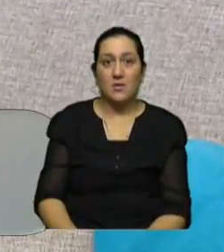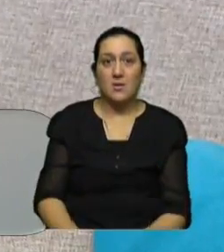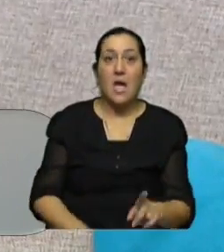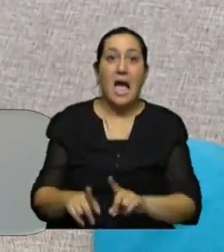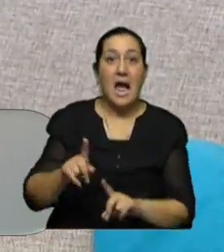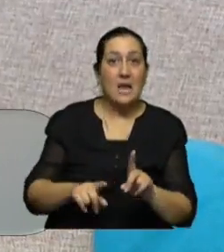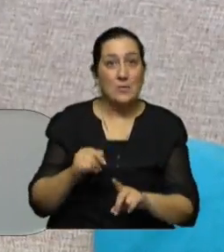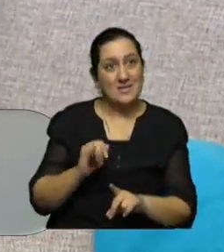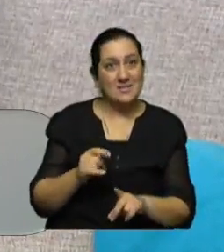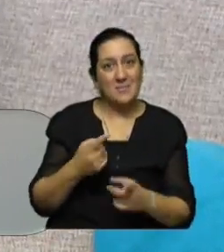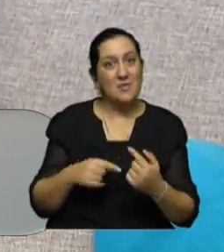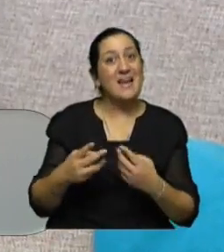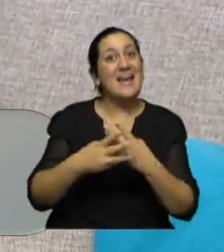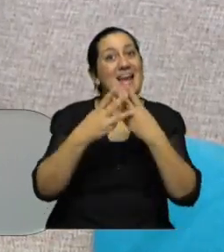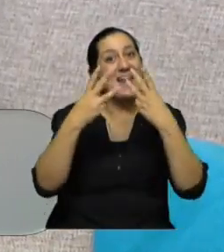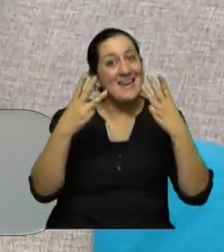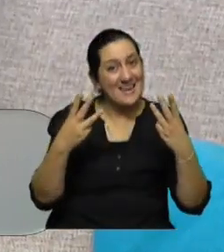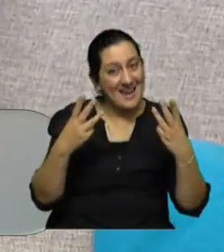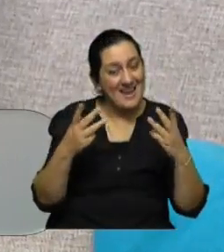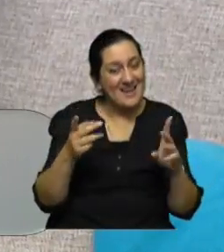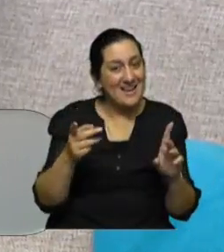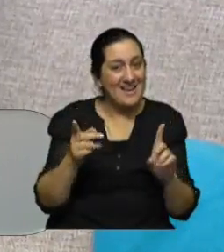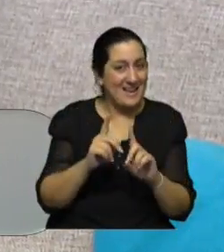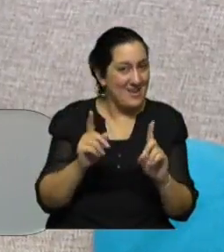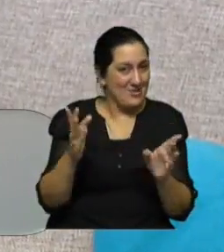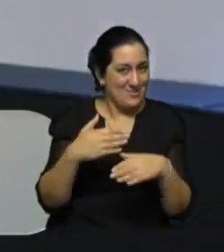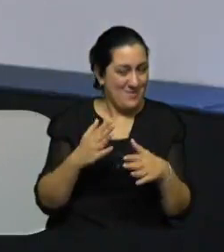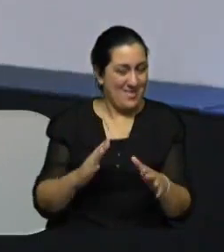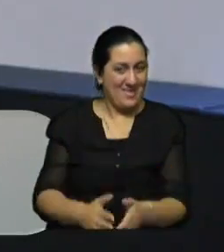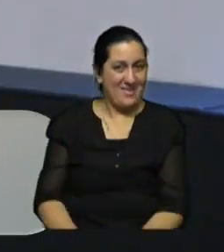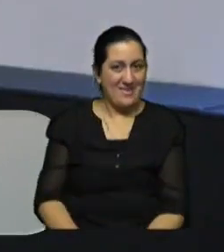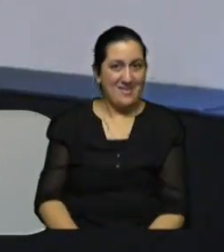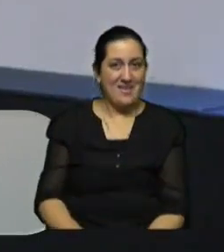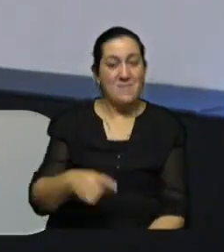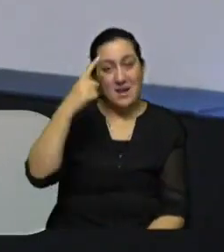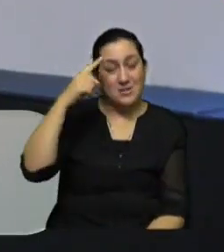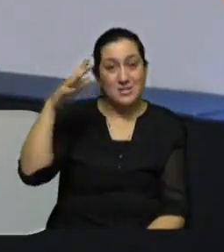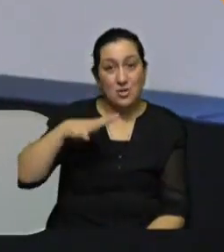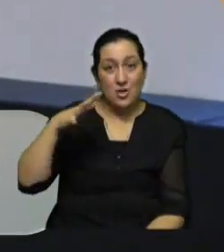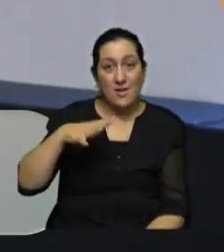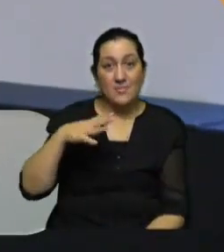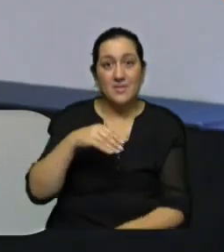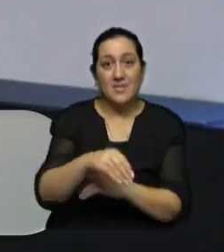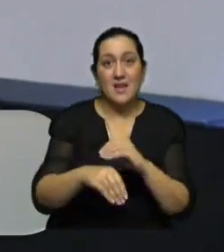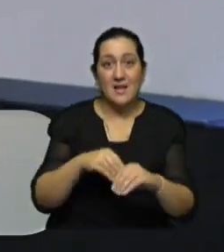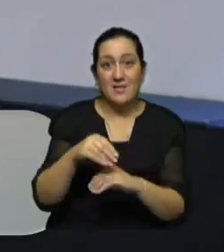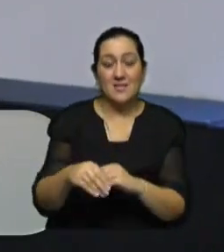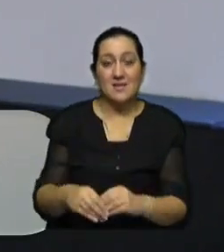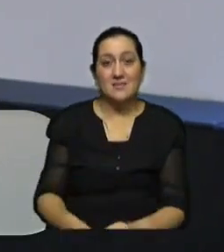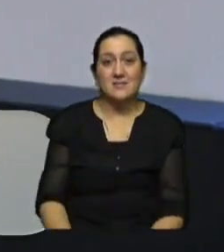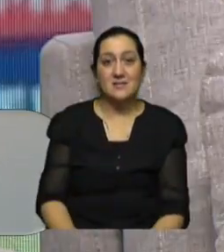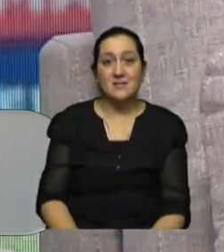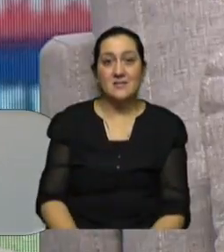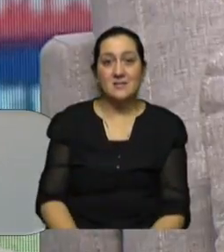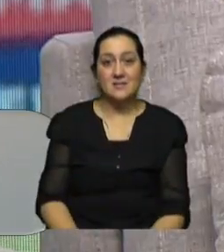sencilla, sí, pero después a la computadora más complicada no se ha podido ganar. Y para los ignorantes del ajedrez, como todos somos nosotros. Como todo el